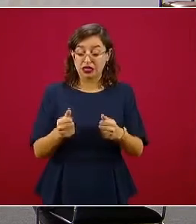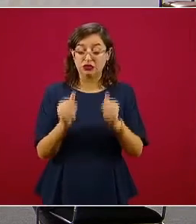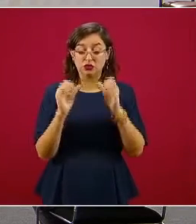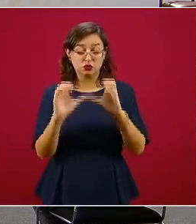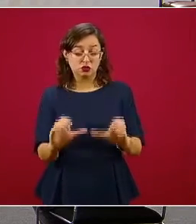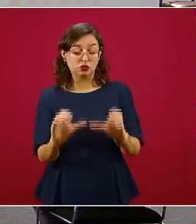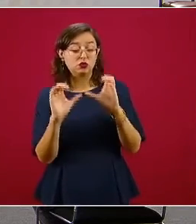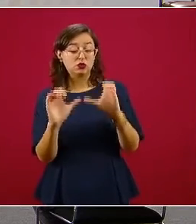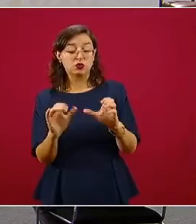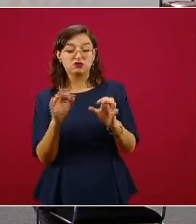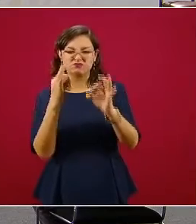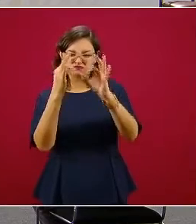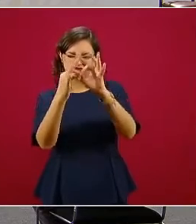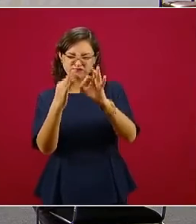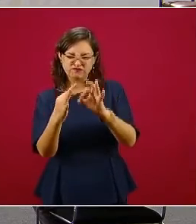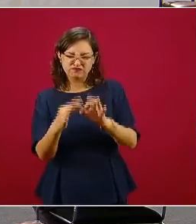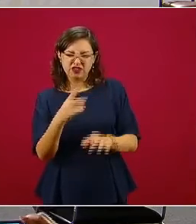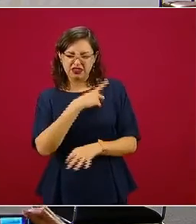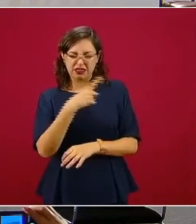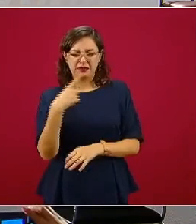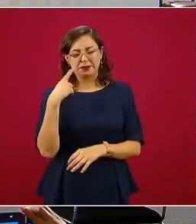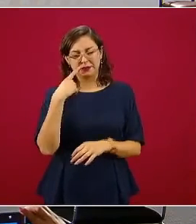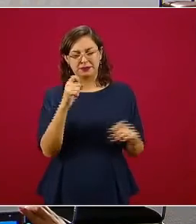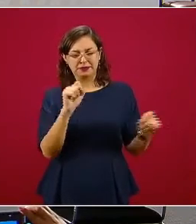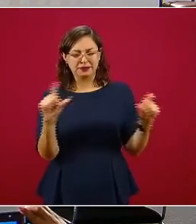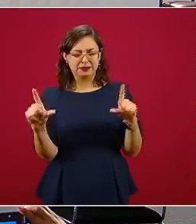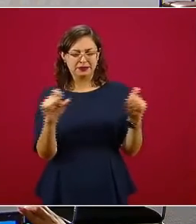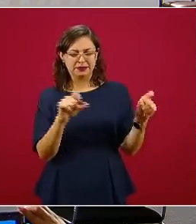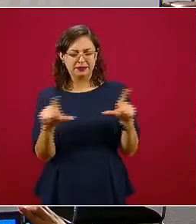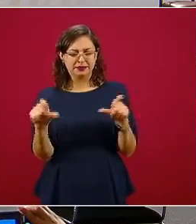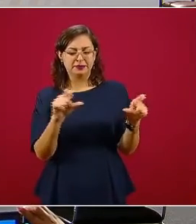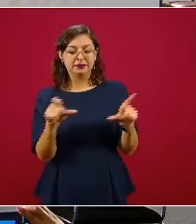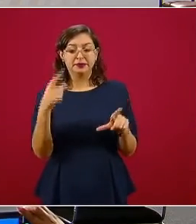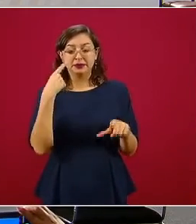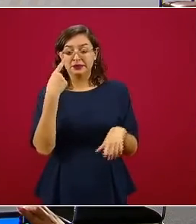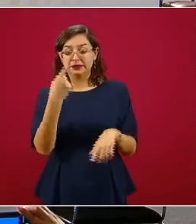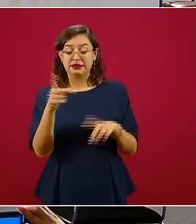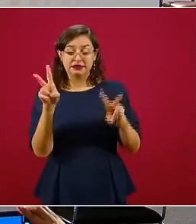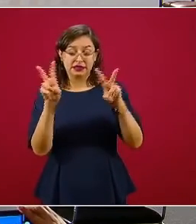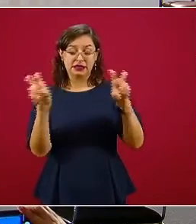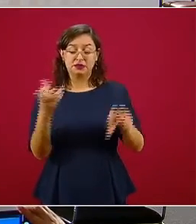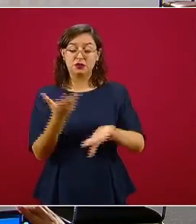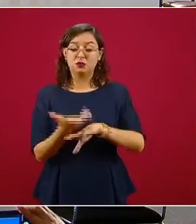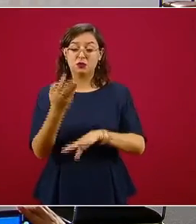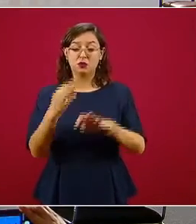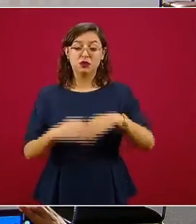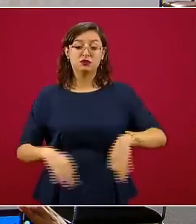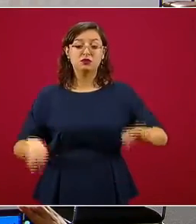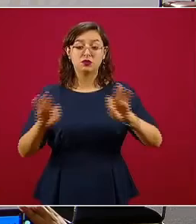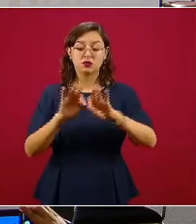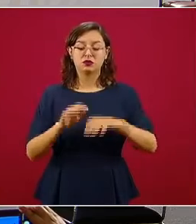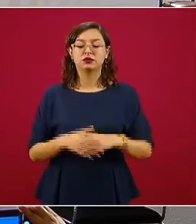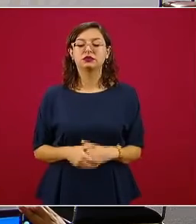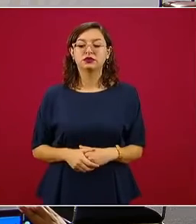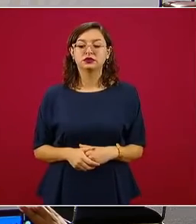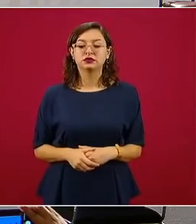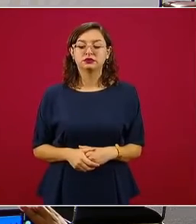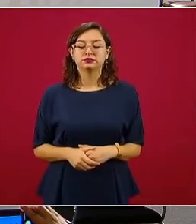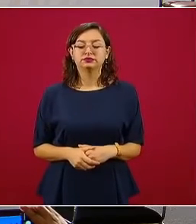adelante. Adelante, hay una gráfica. Esta es una gráfica muy importante. Las declaratorias de emergencia y de